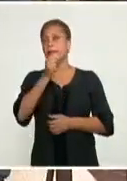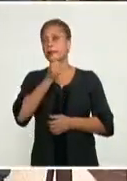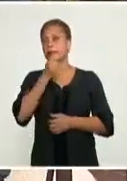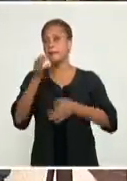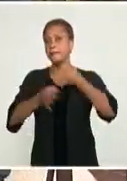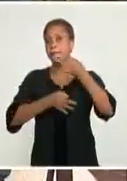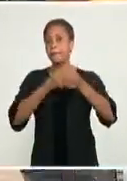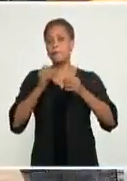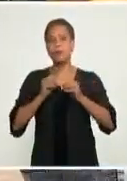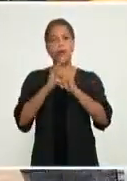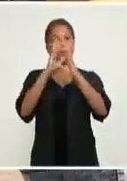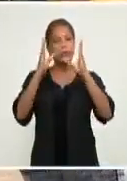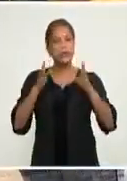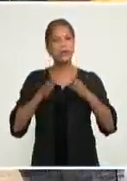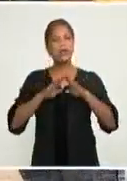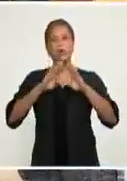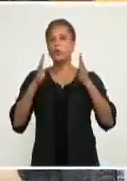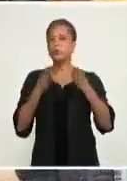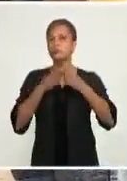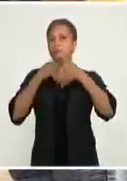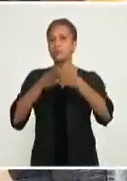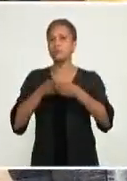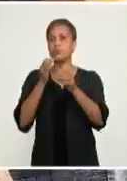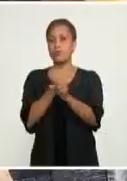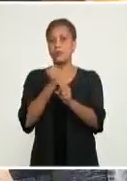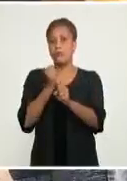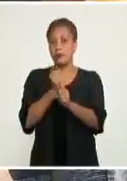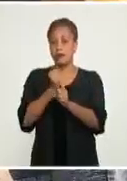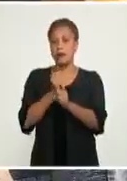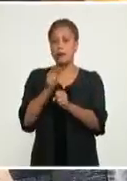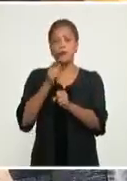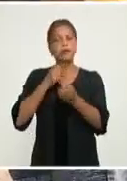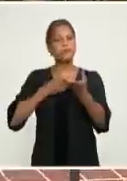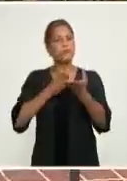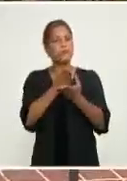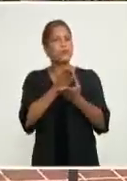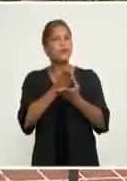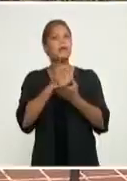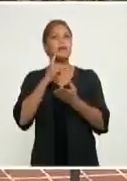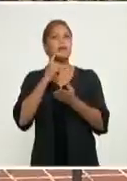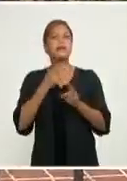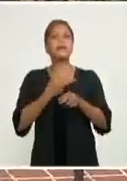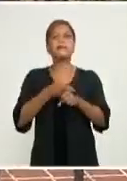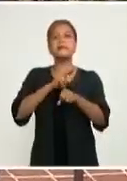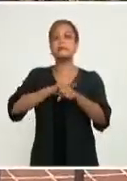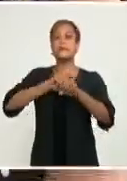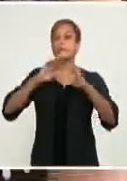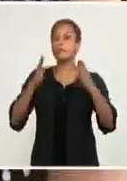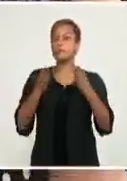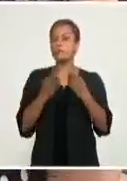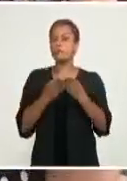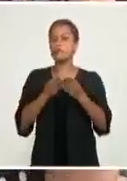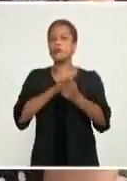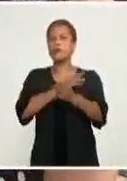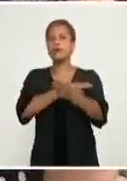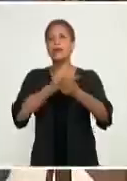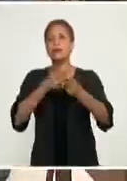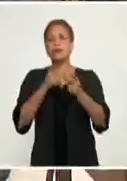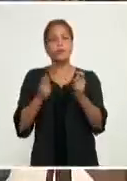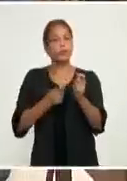los portuarios continúan sus hazañas para perpetuar el legado de quien los representó y que por sus